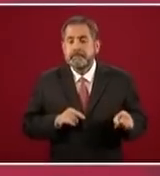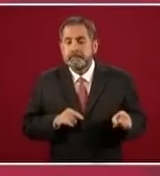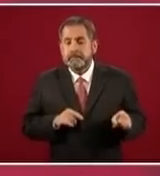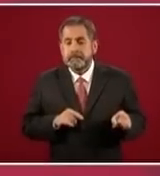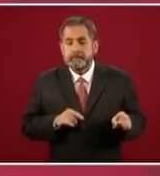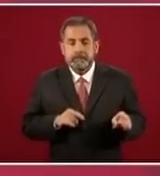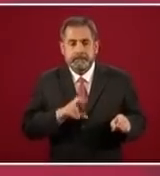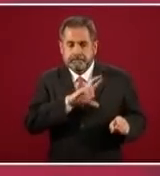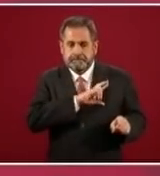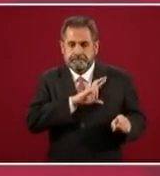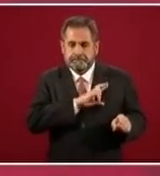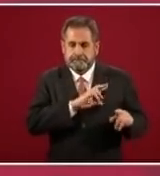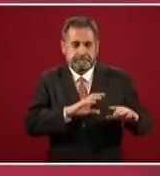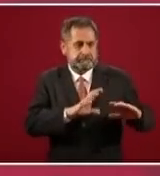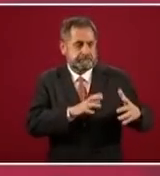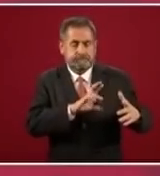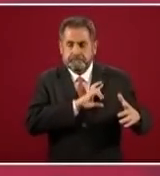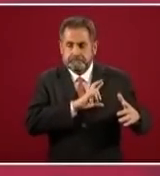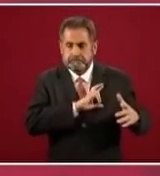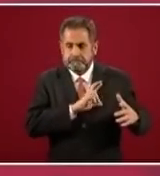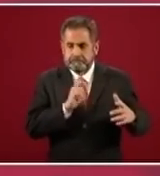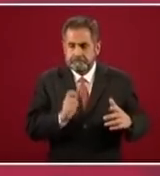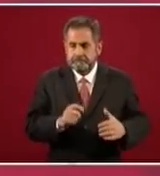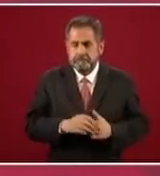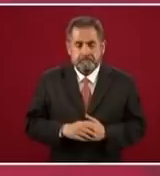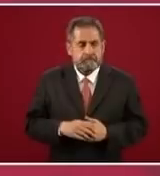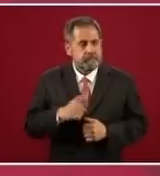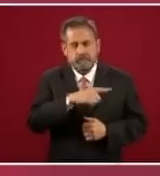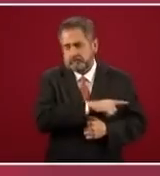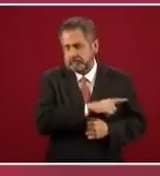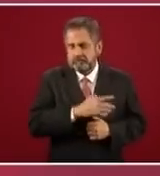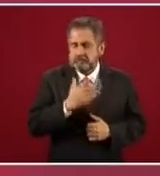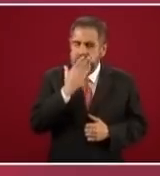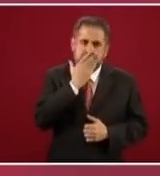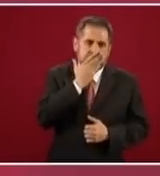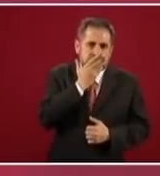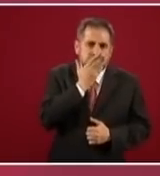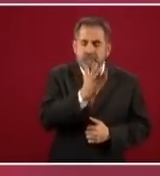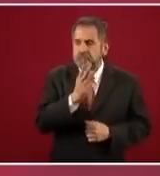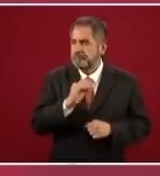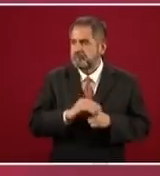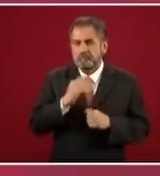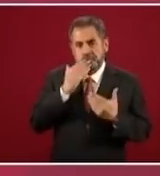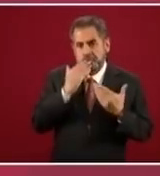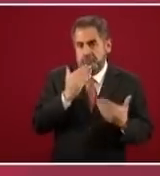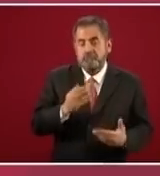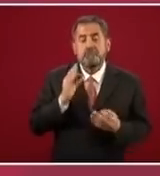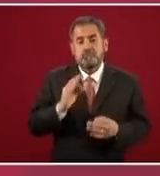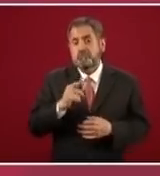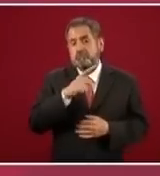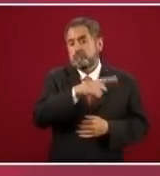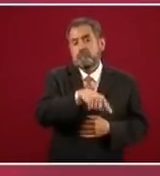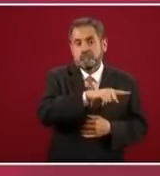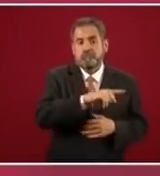del sector privado. Se están portando muy bien los